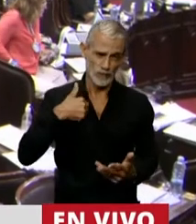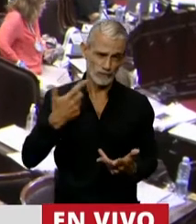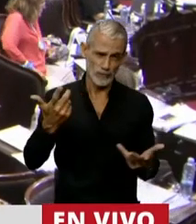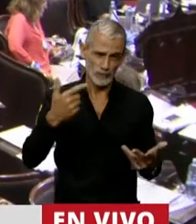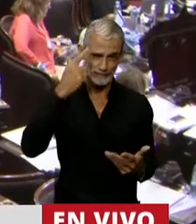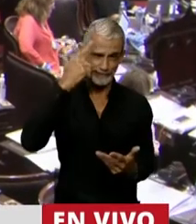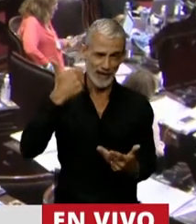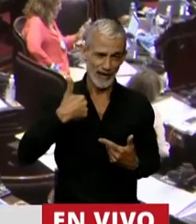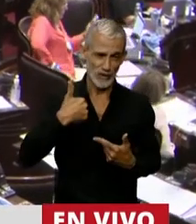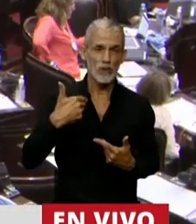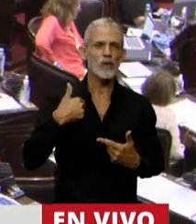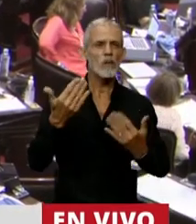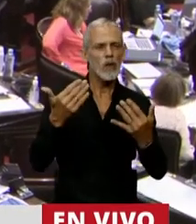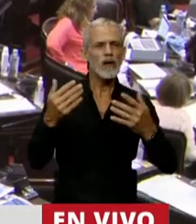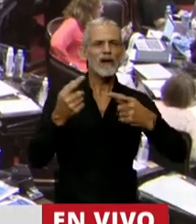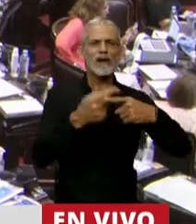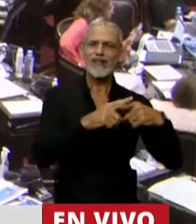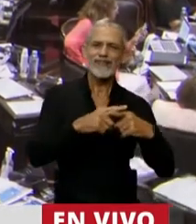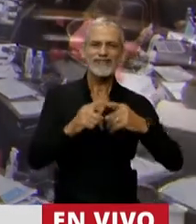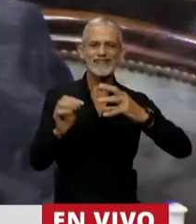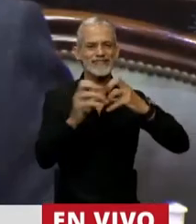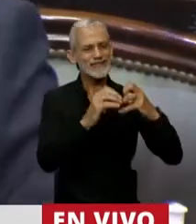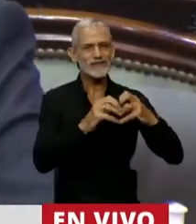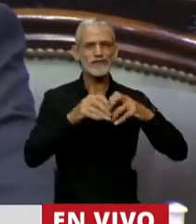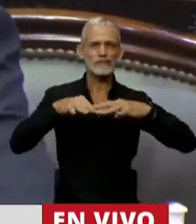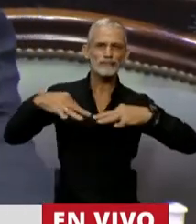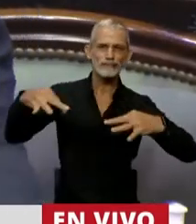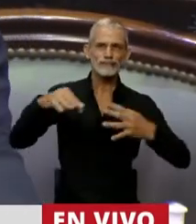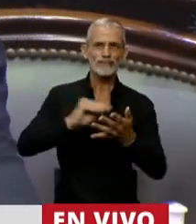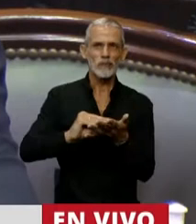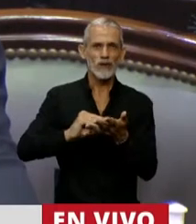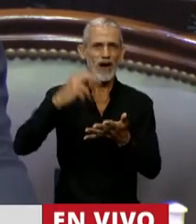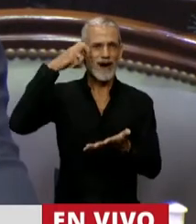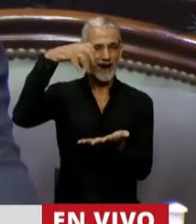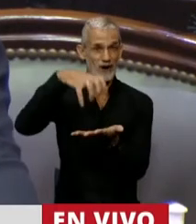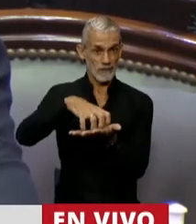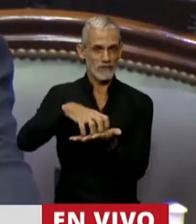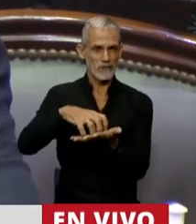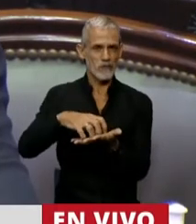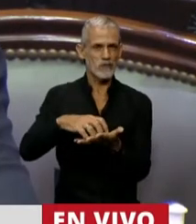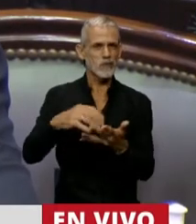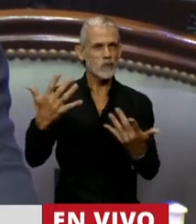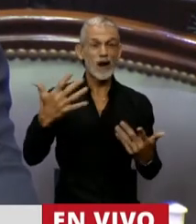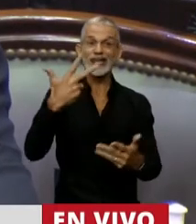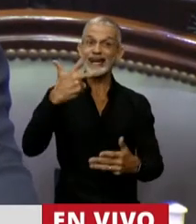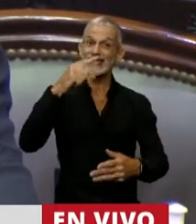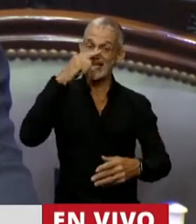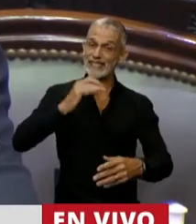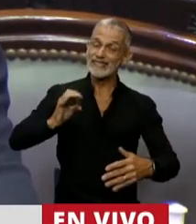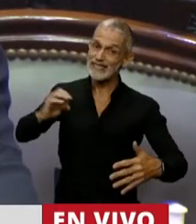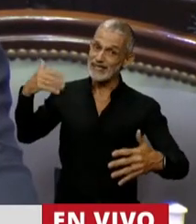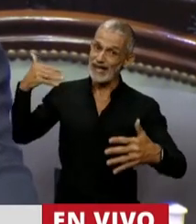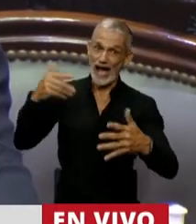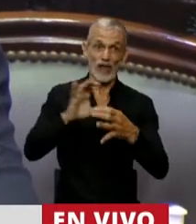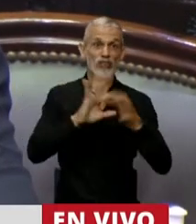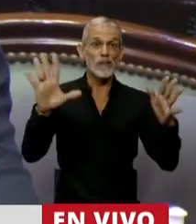de que íbamos a poder debatir en este recinto después de 37 años de